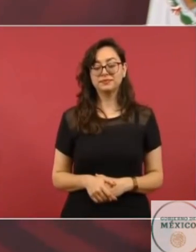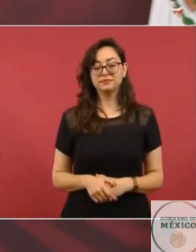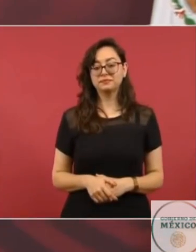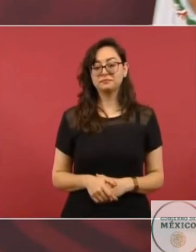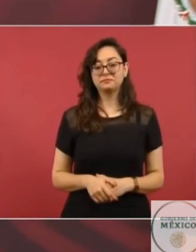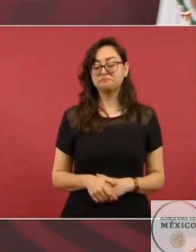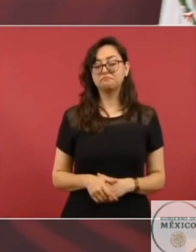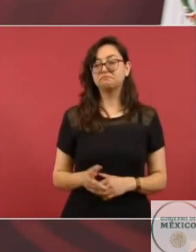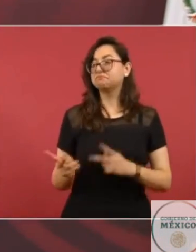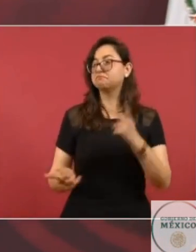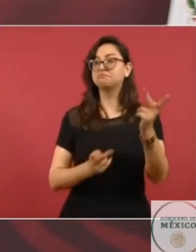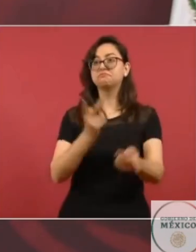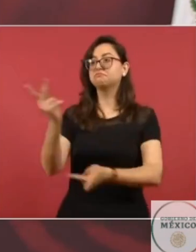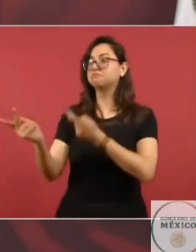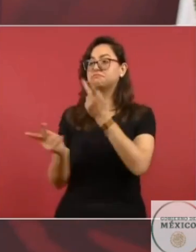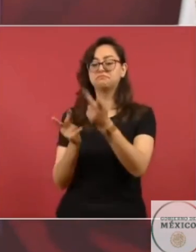la petición de consulta.